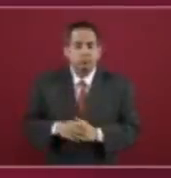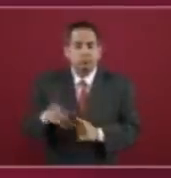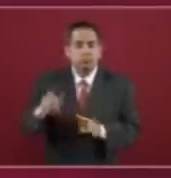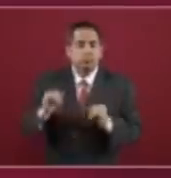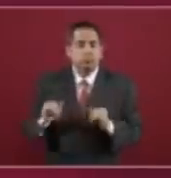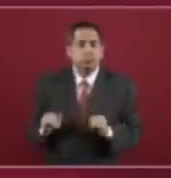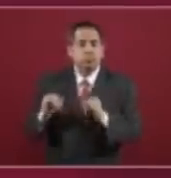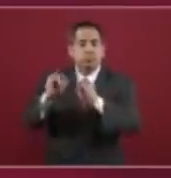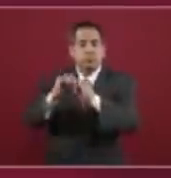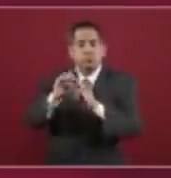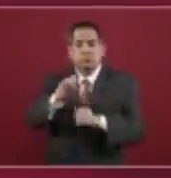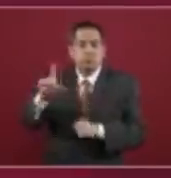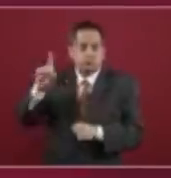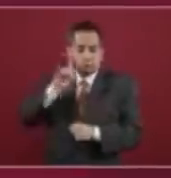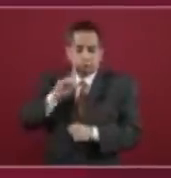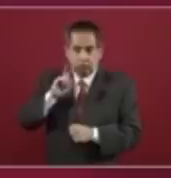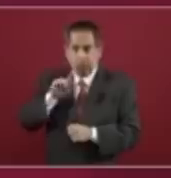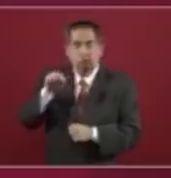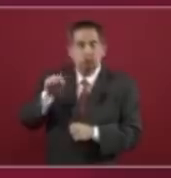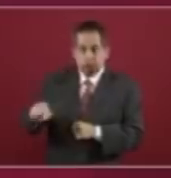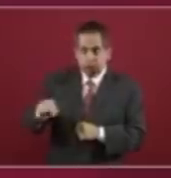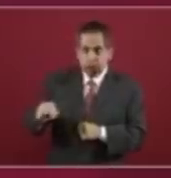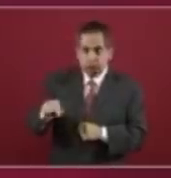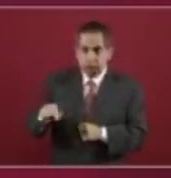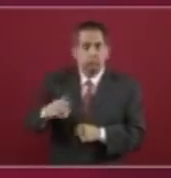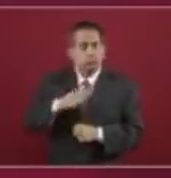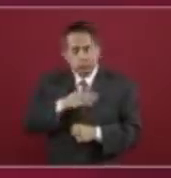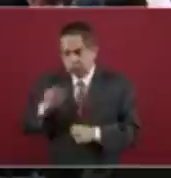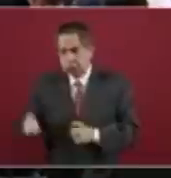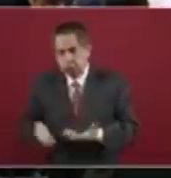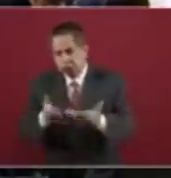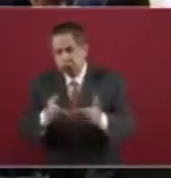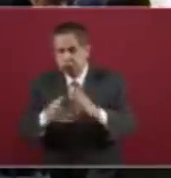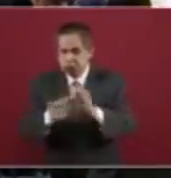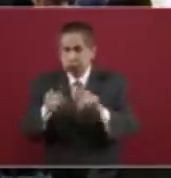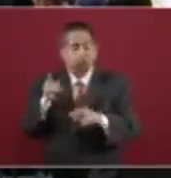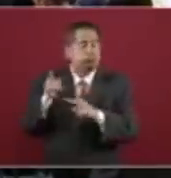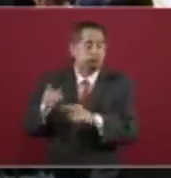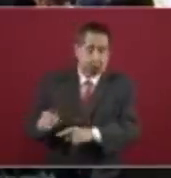de las Mujeres. Qué bien que lo planteas,